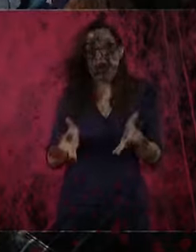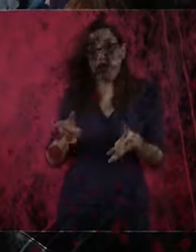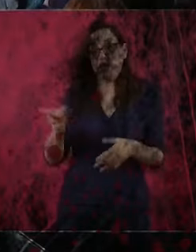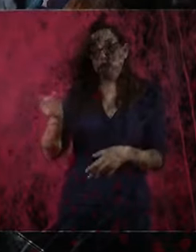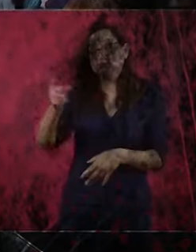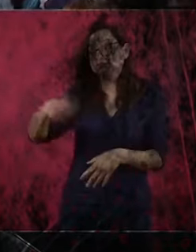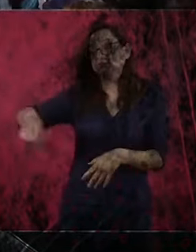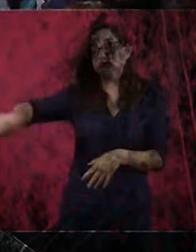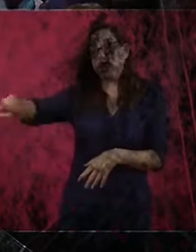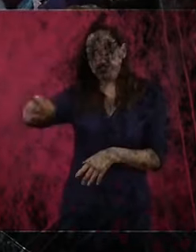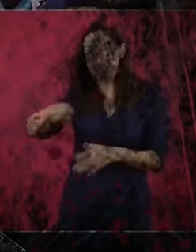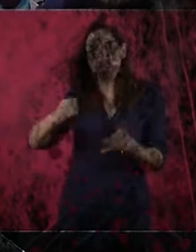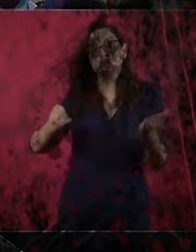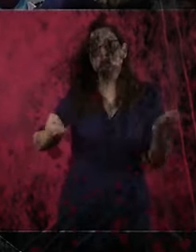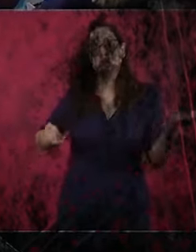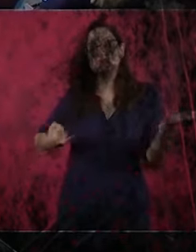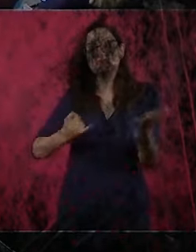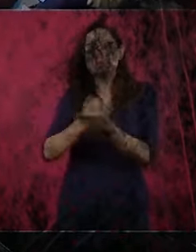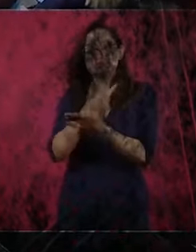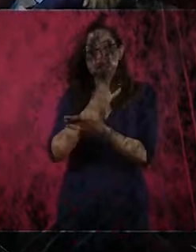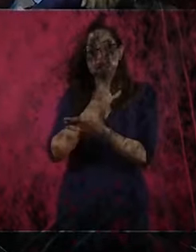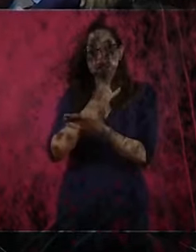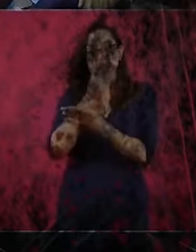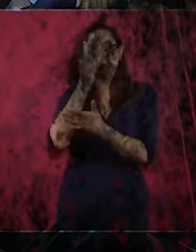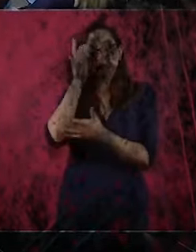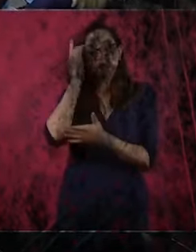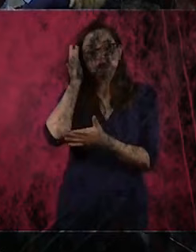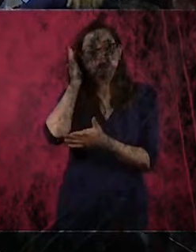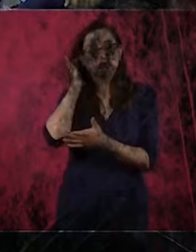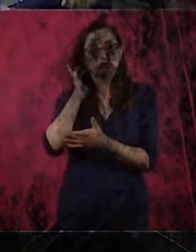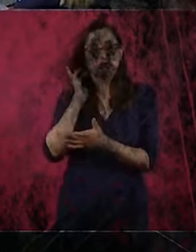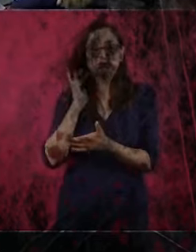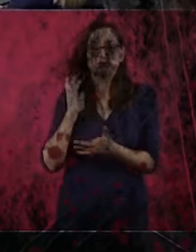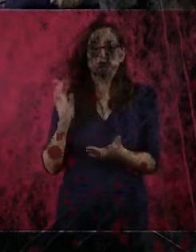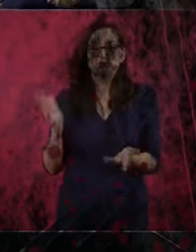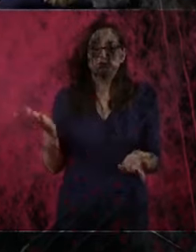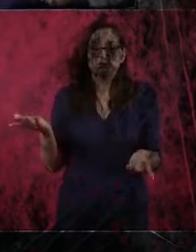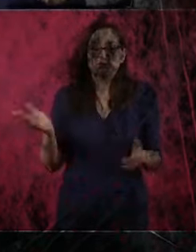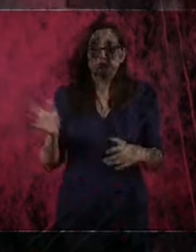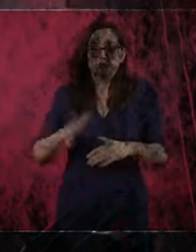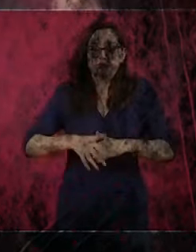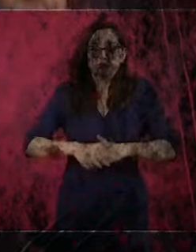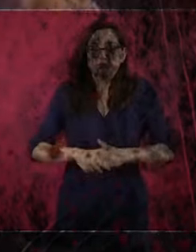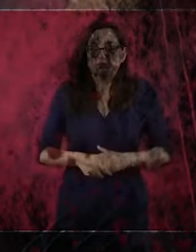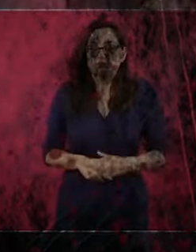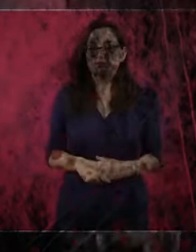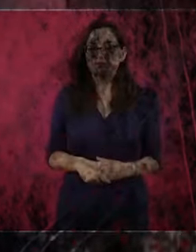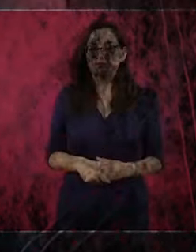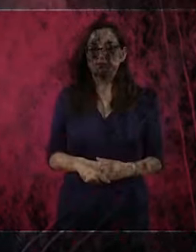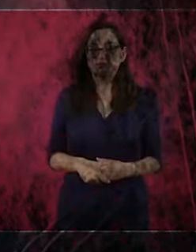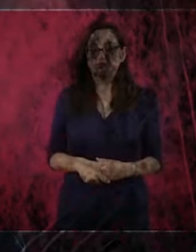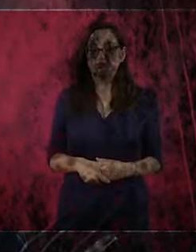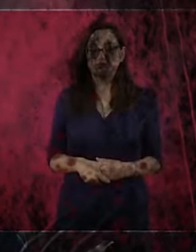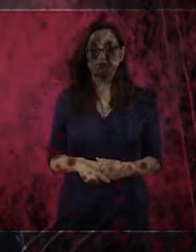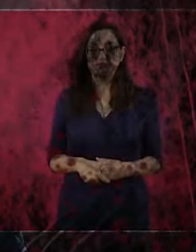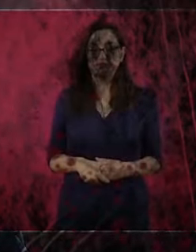pierden adeptos que él no debería ni de estar diciéndoles eso para que pues ellos sigan perdiendo simpatía entonces López da a